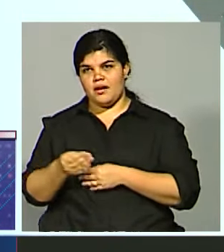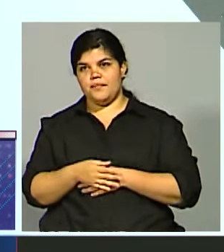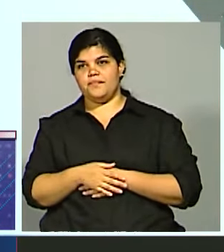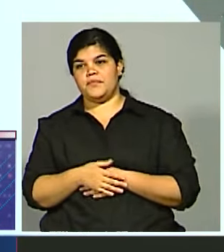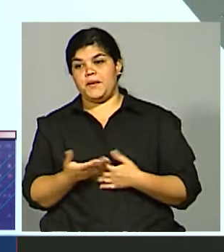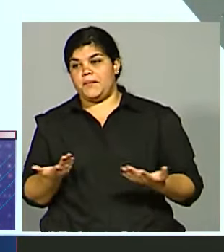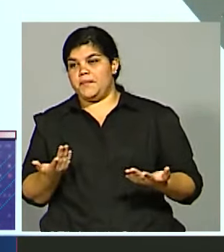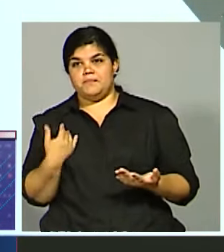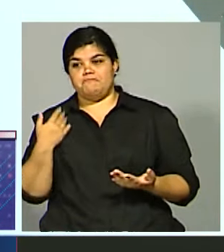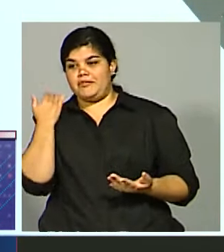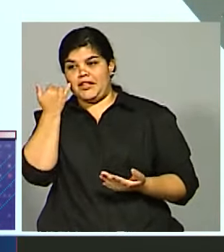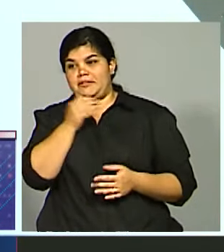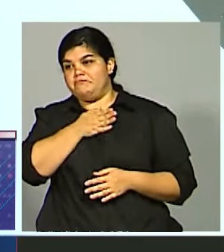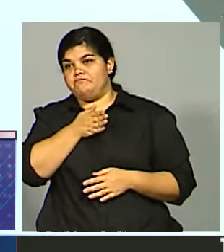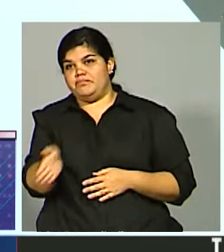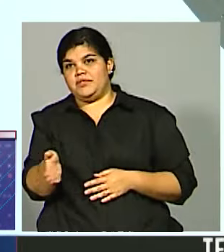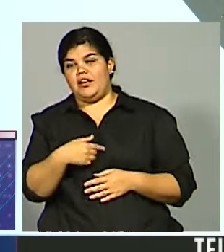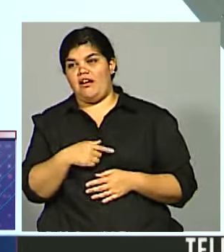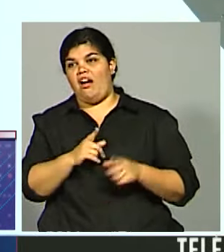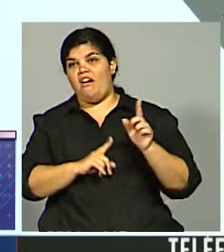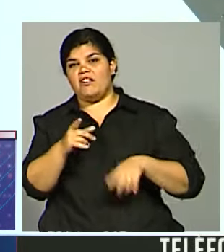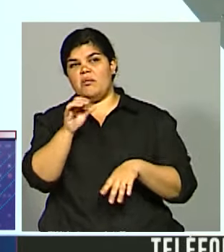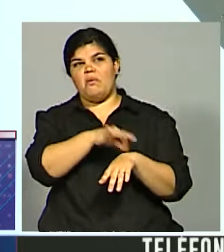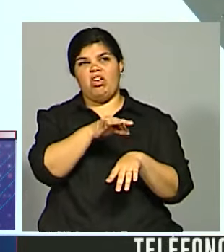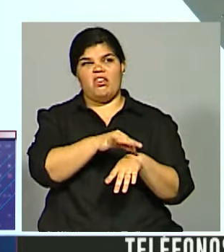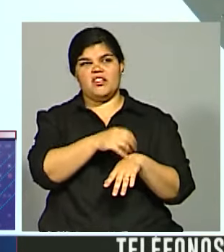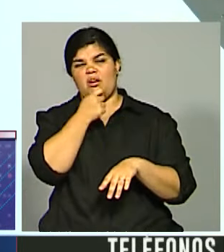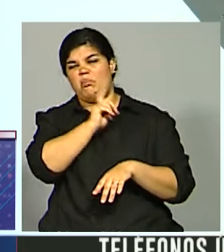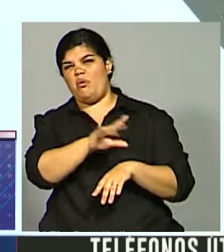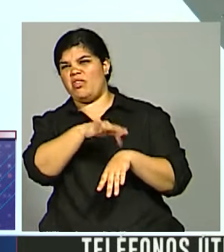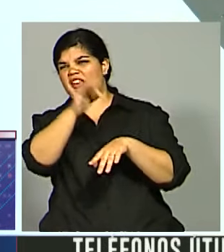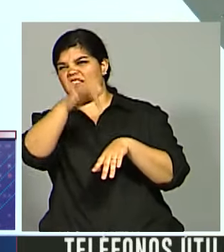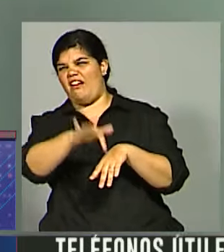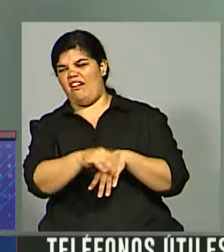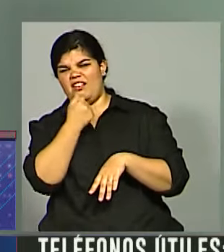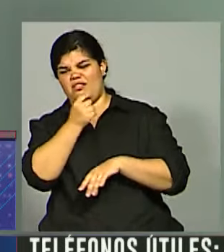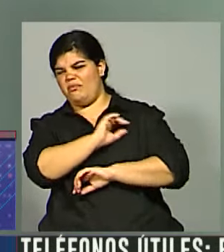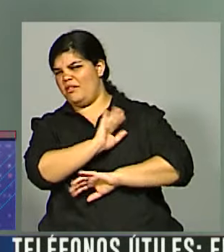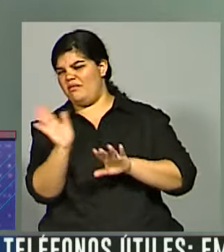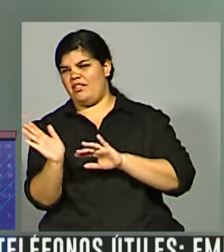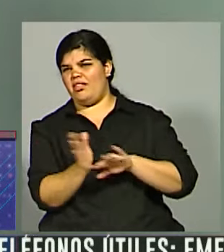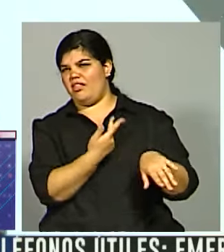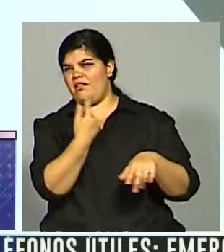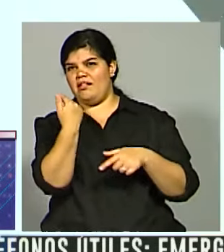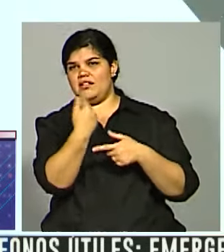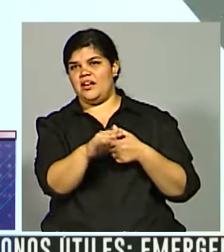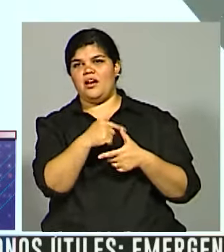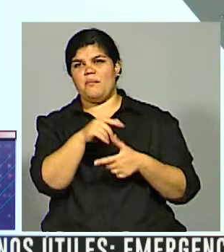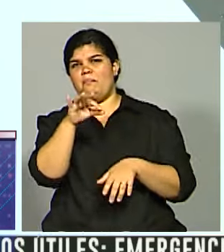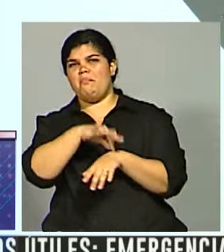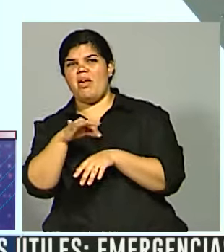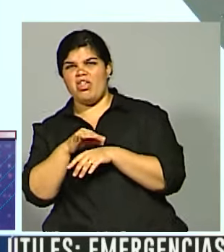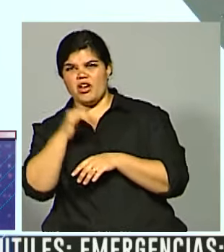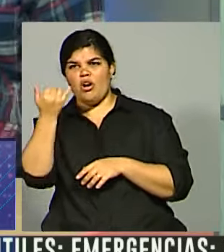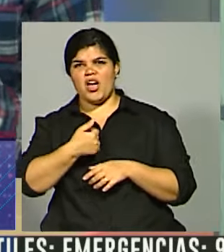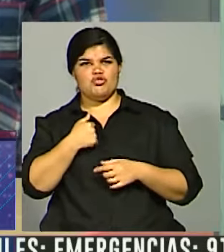decís, bueno, me meto acá, ¿viste? Empecé a descartar medicina, me da impresión la sangre, había mucha gente en mi entorno de médico, pero no, me voy a